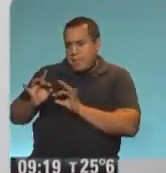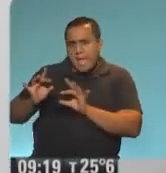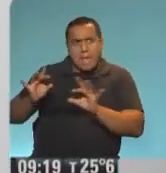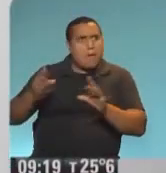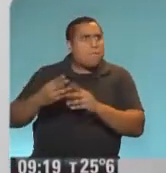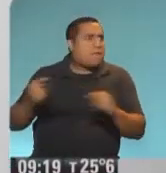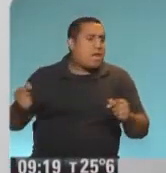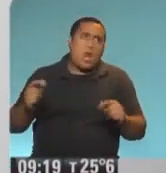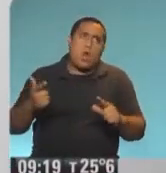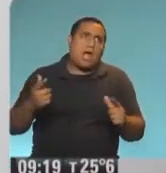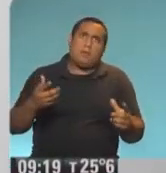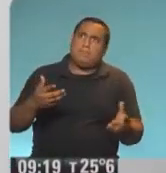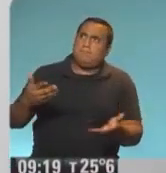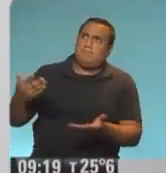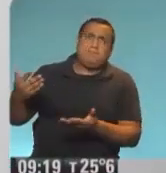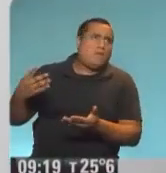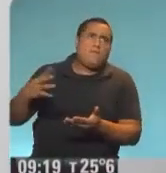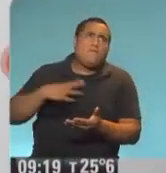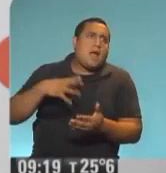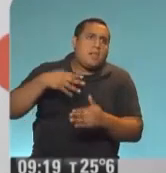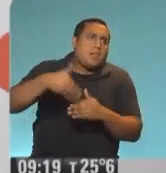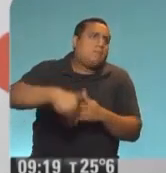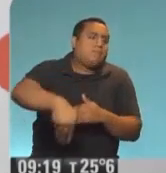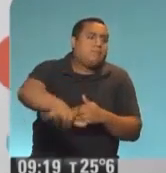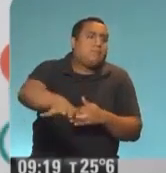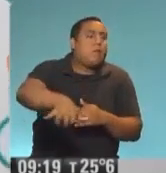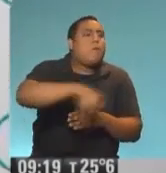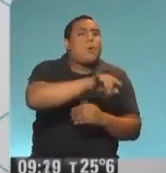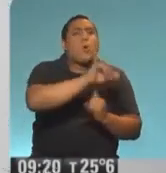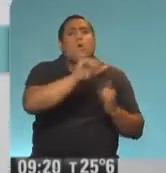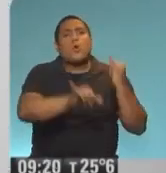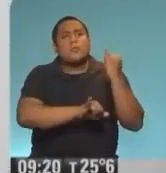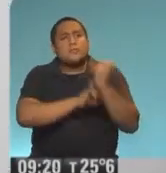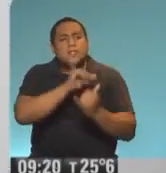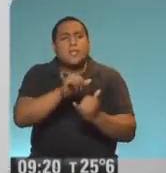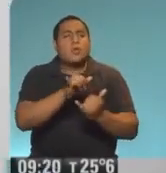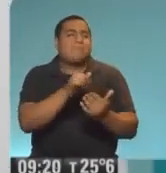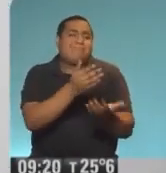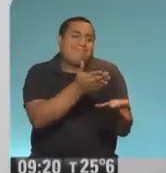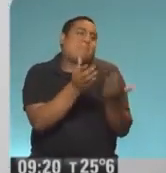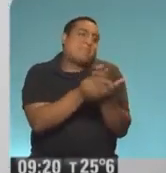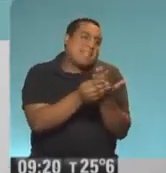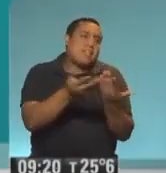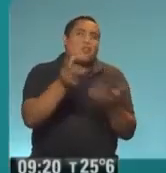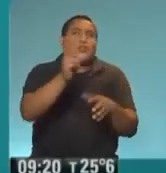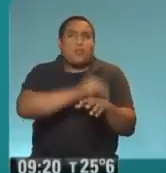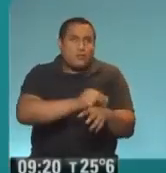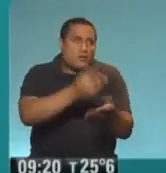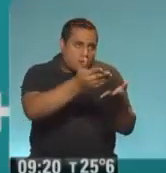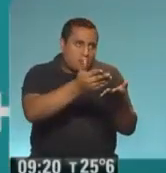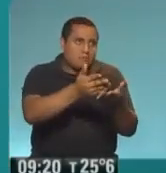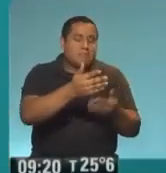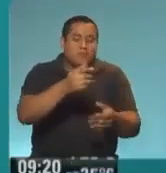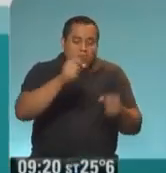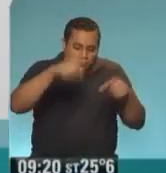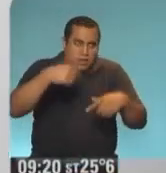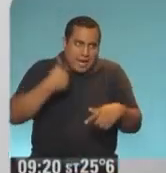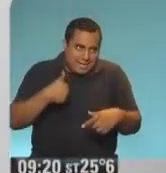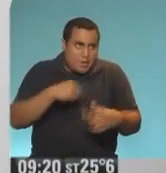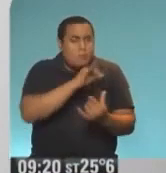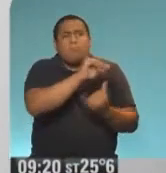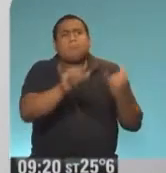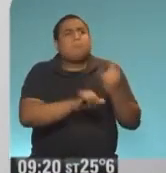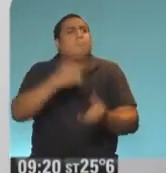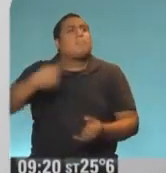menos y nos queda un enorme camino por transitar. ¿Cuál es ese consejo de ministro, de médico y de argentino que tiene para